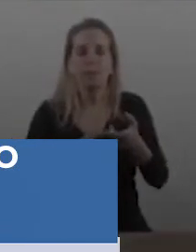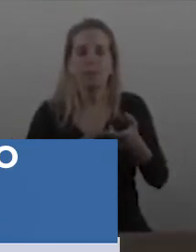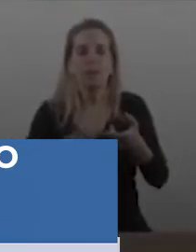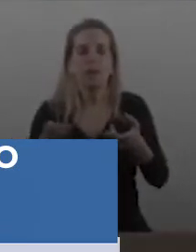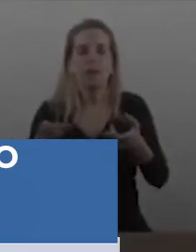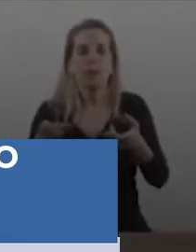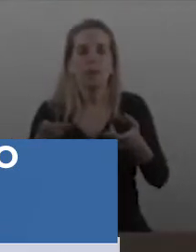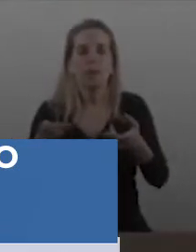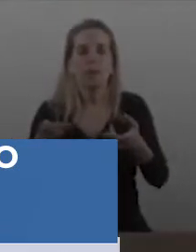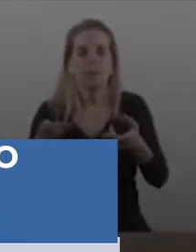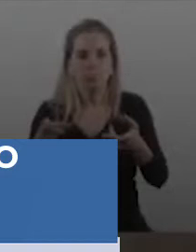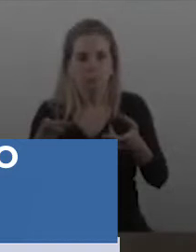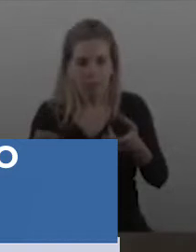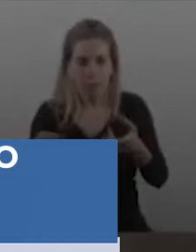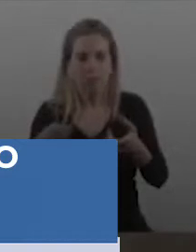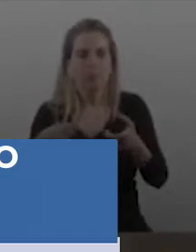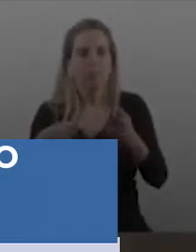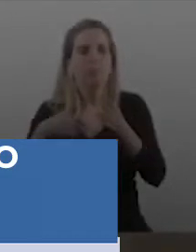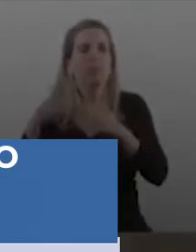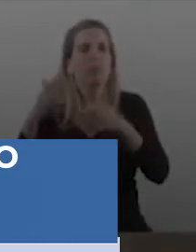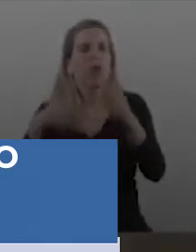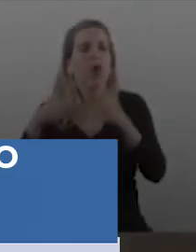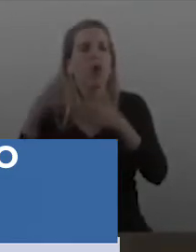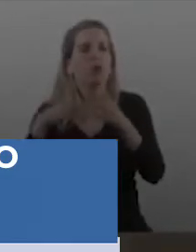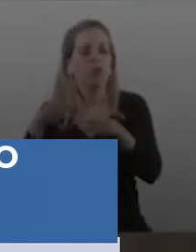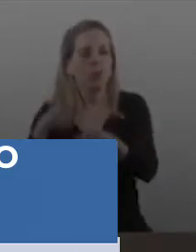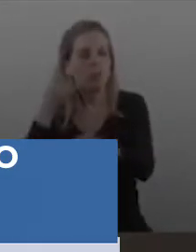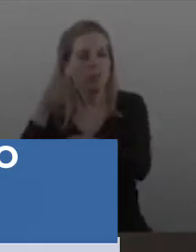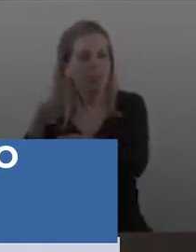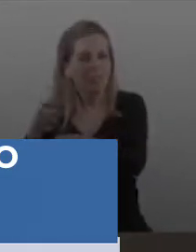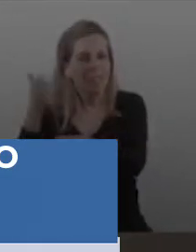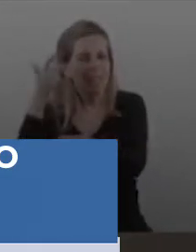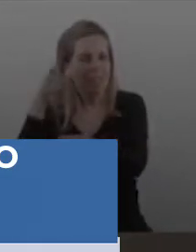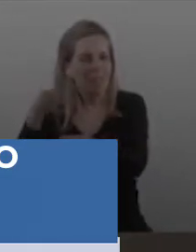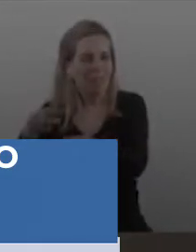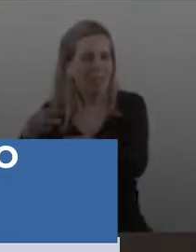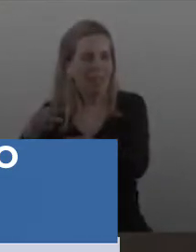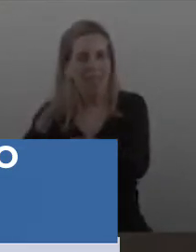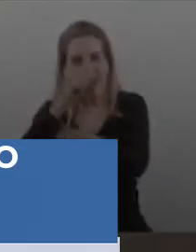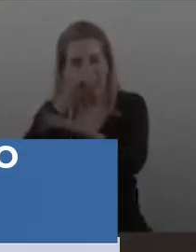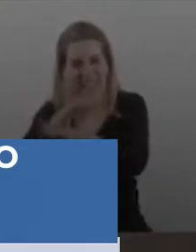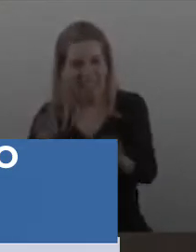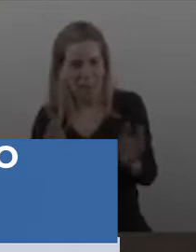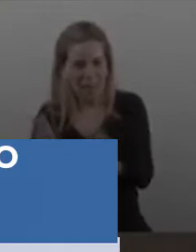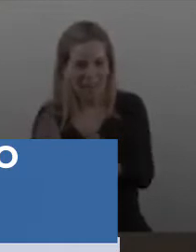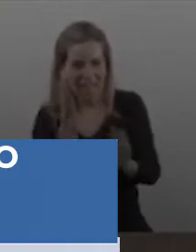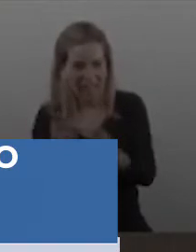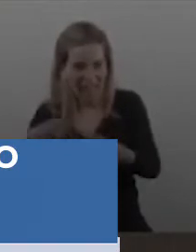con la construcción de esos jardines maternales que tanta falta hacen.